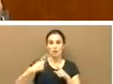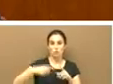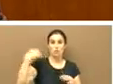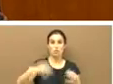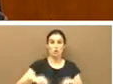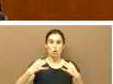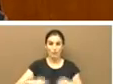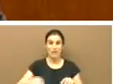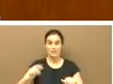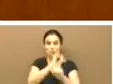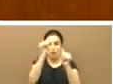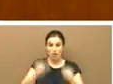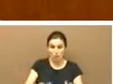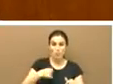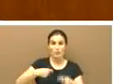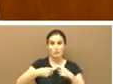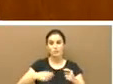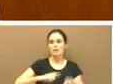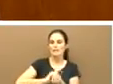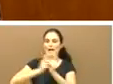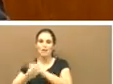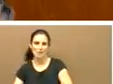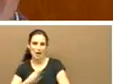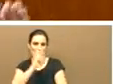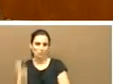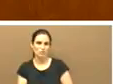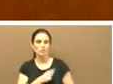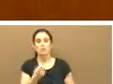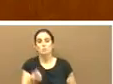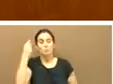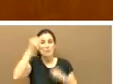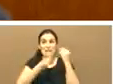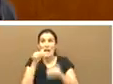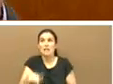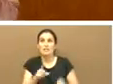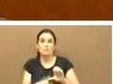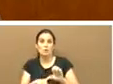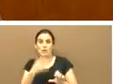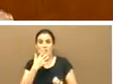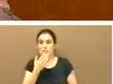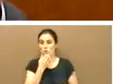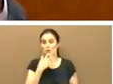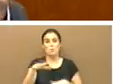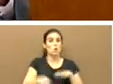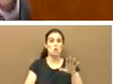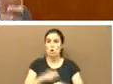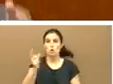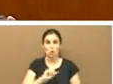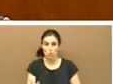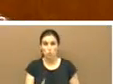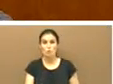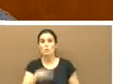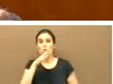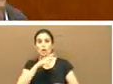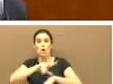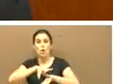formatos comerciales en detrimento de otros. Pensar que en Extremadura si no se consume más es porque se abre en